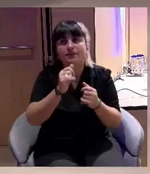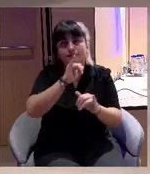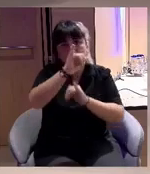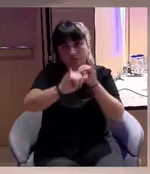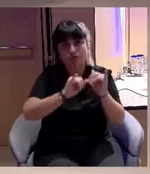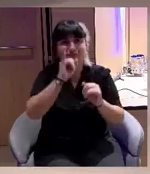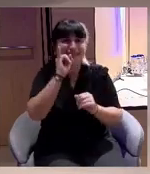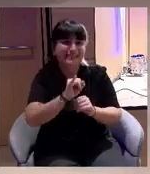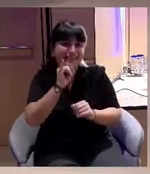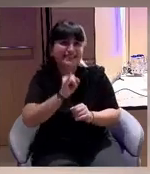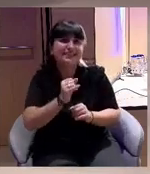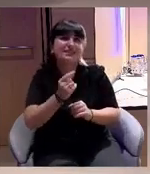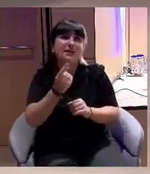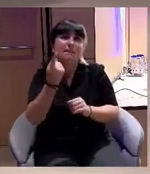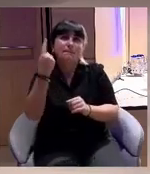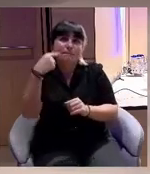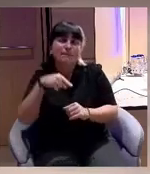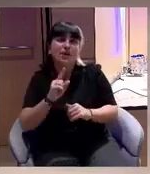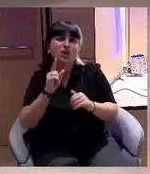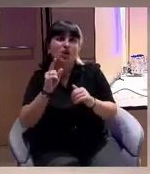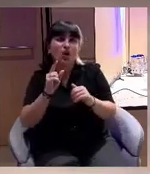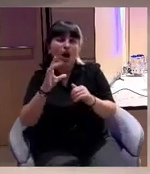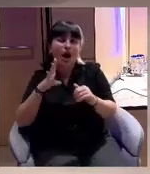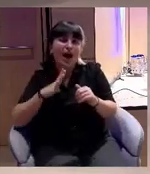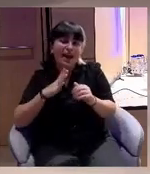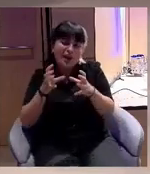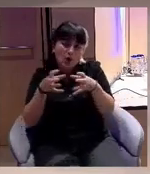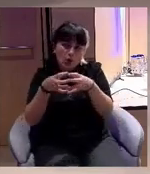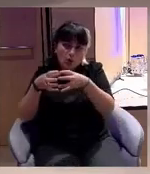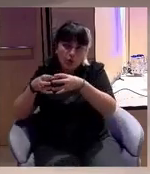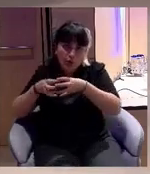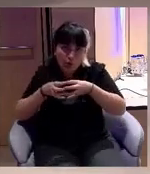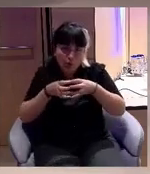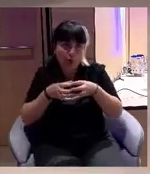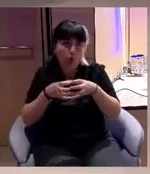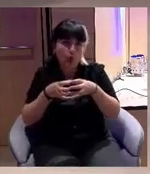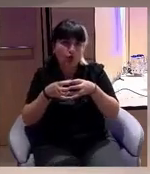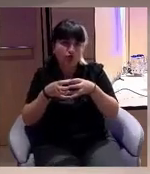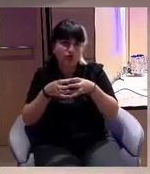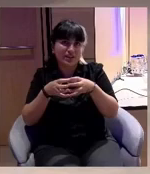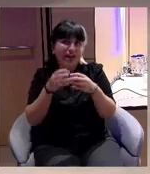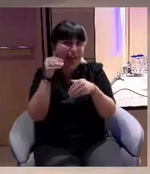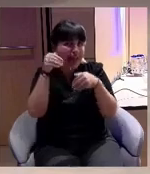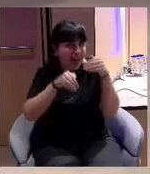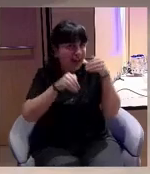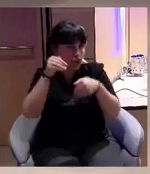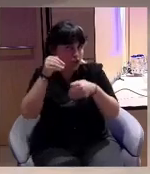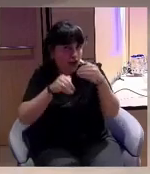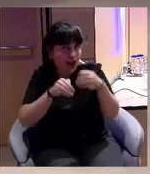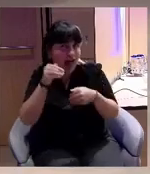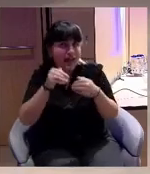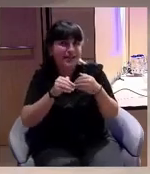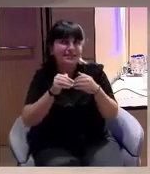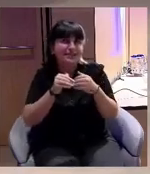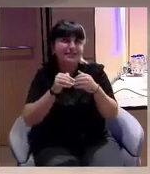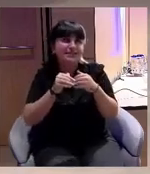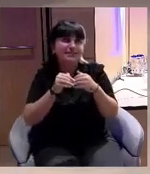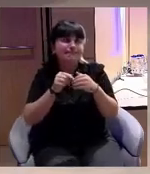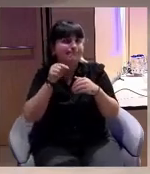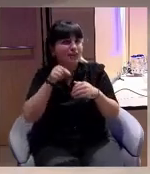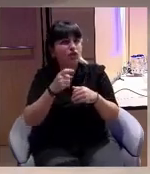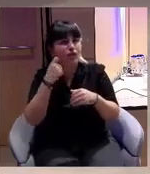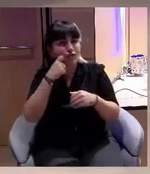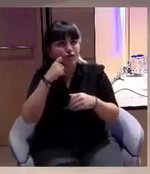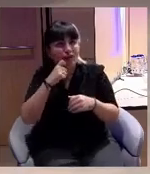reconocidas jurídicamente los procesos electorales no son necesariamente las que tienen sentido político y sobre las que hay que